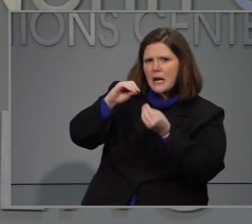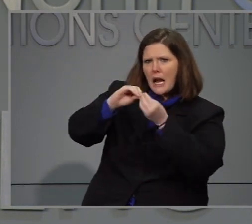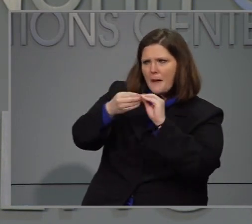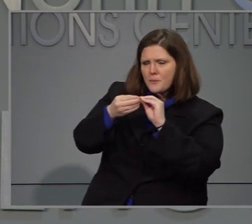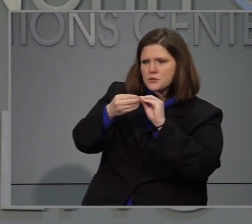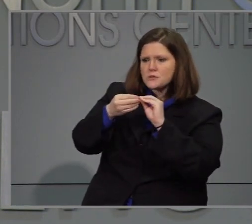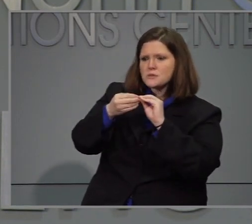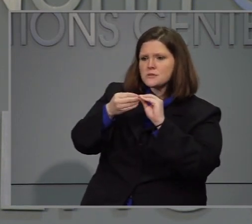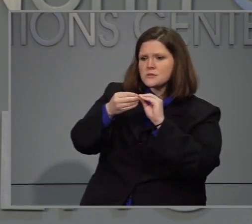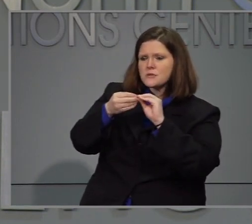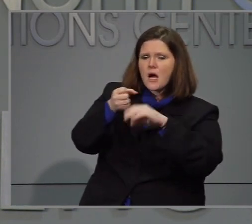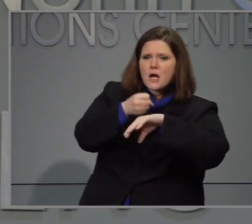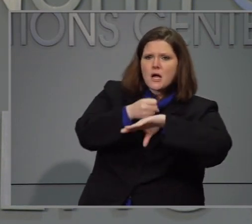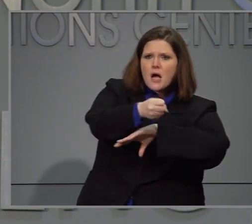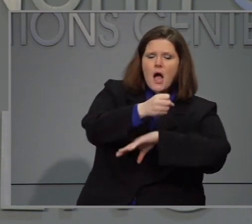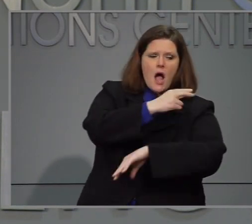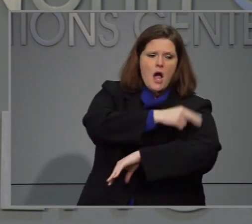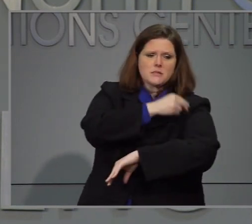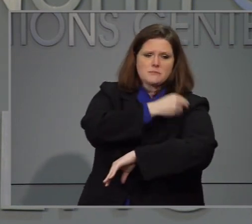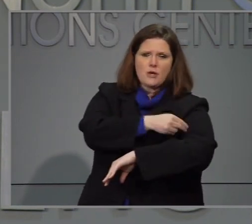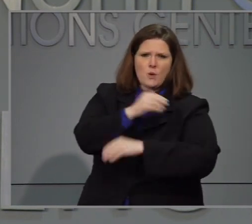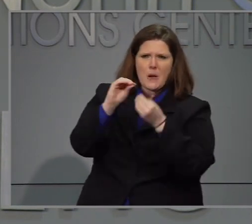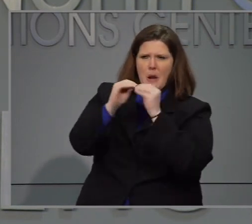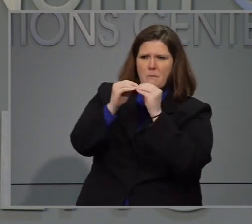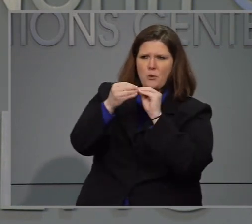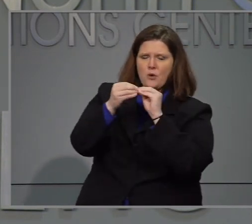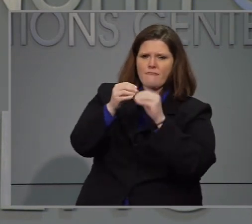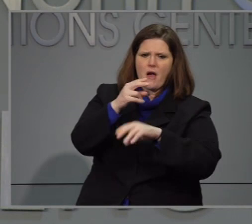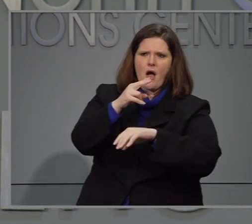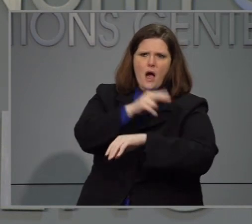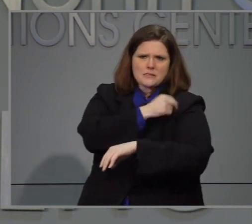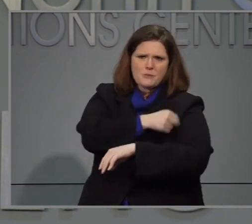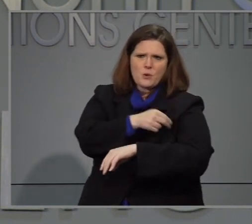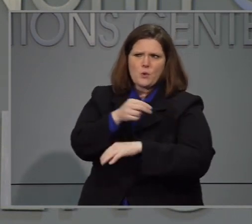de casos positivos y muertes